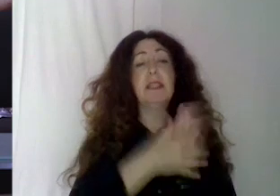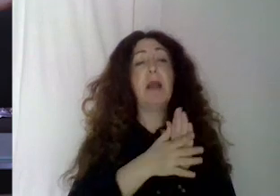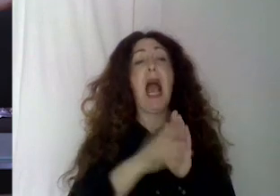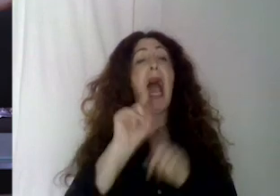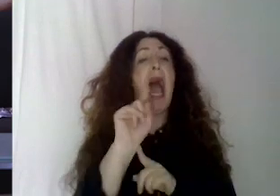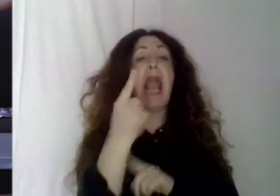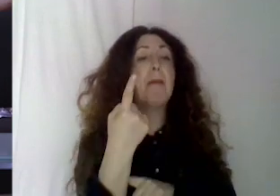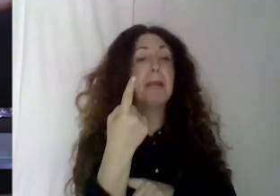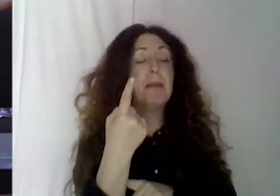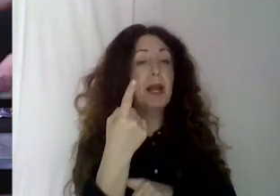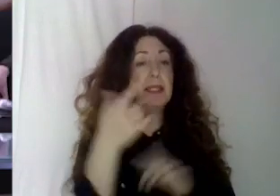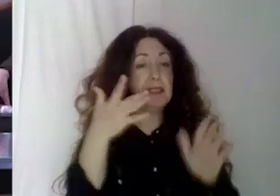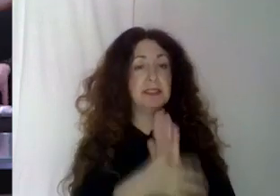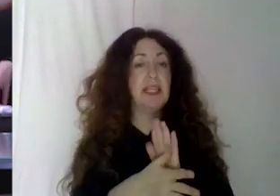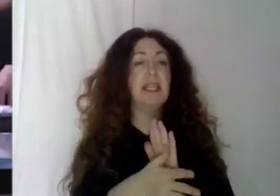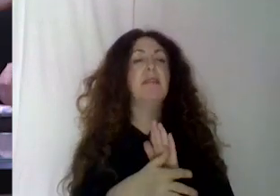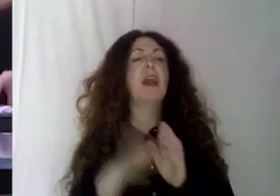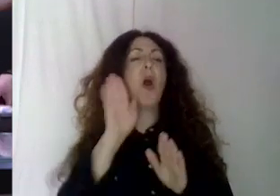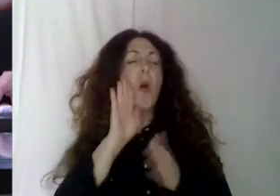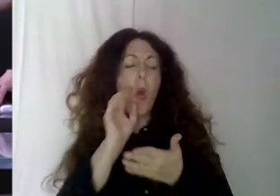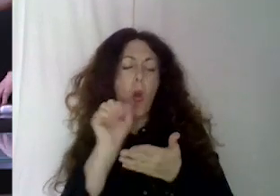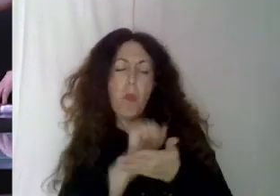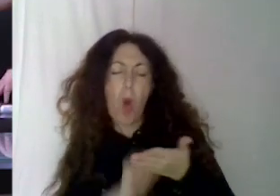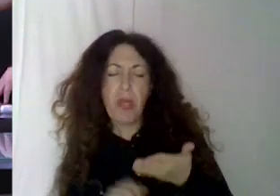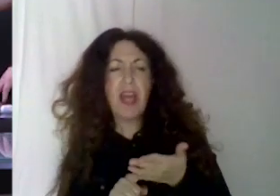entrar ahí. Y ya con las primeras pinturas